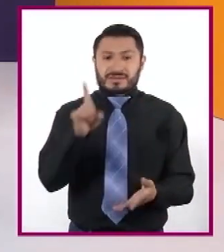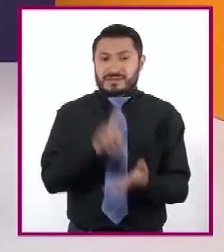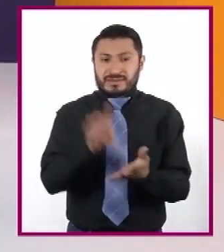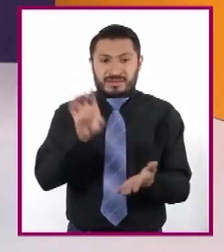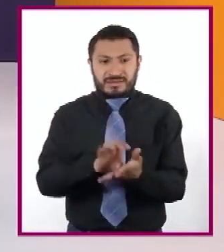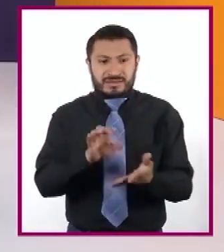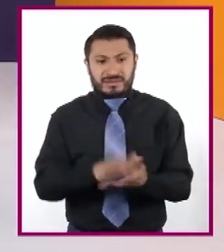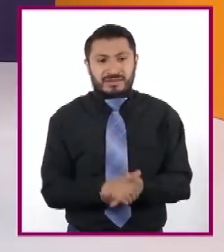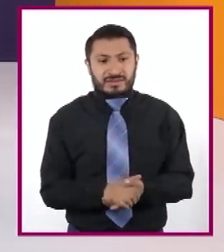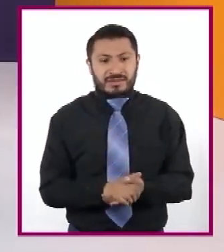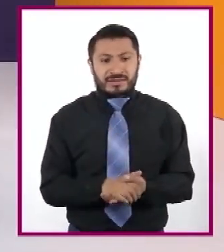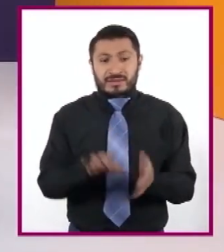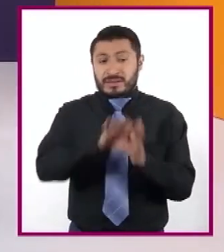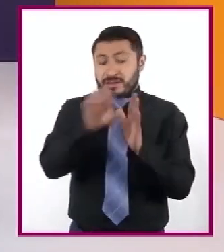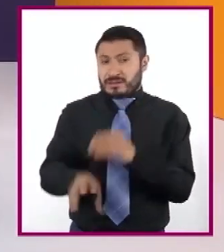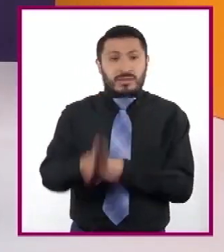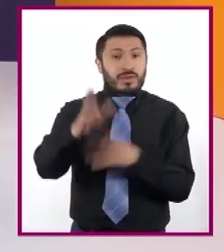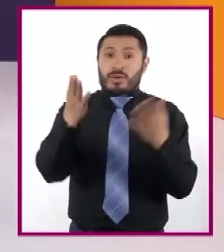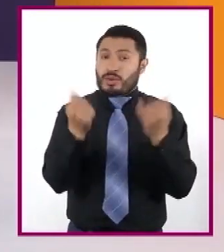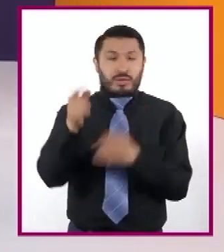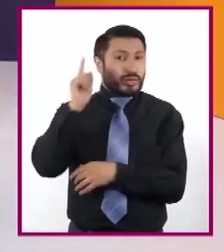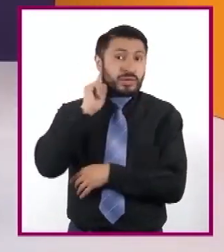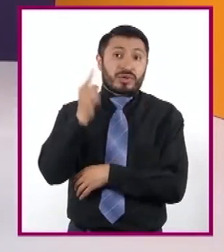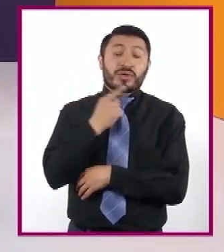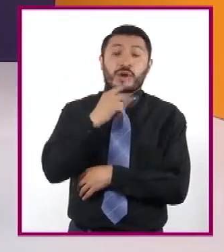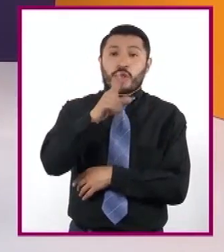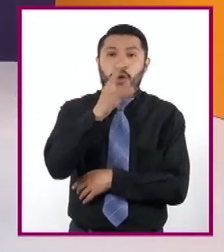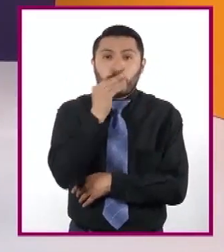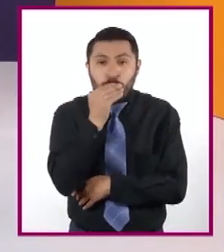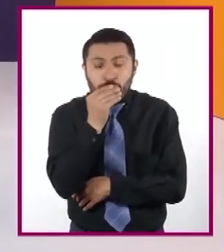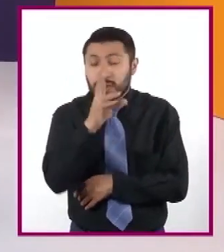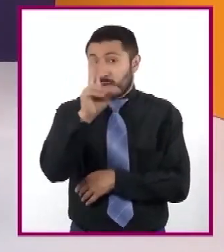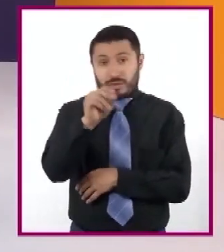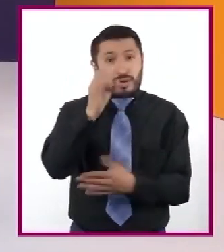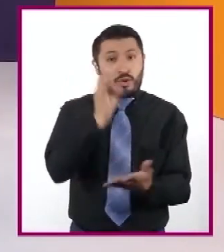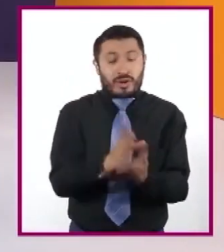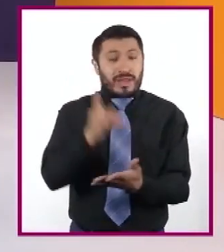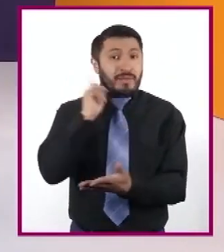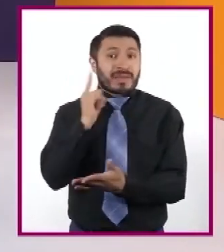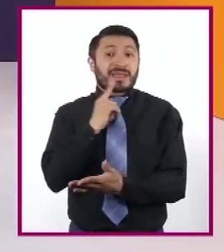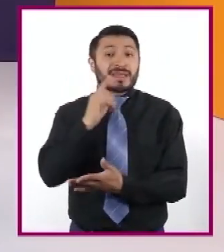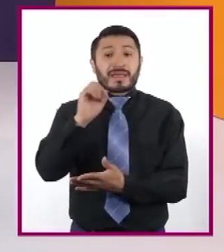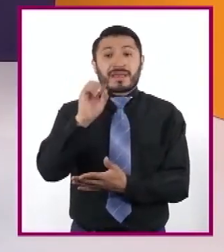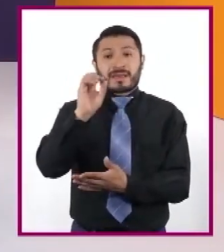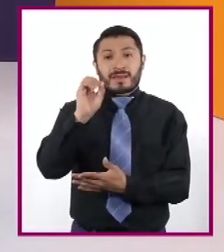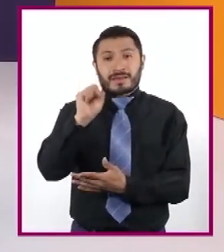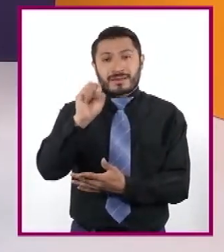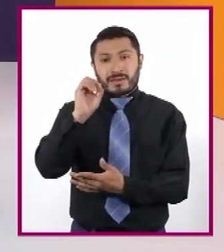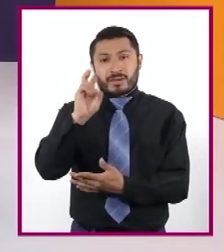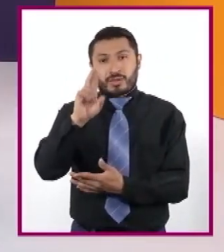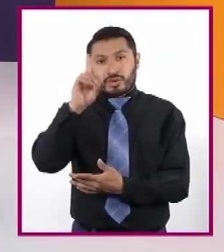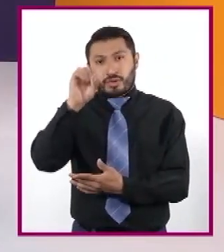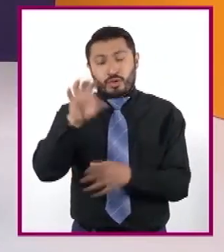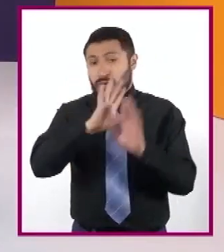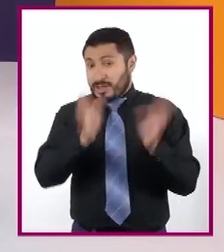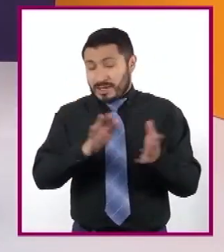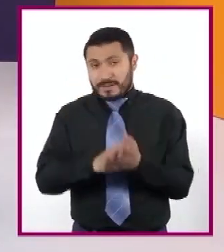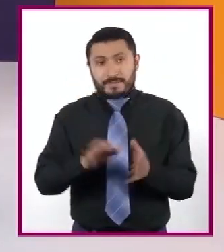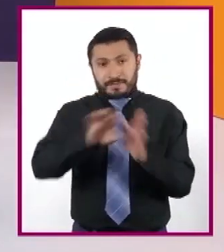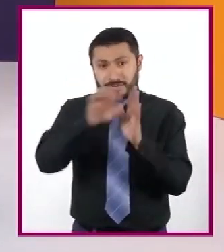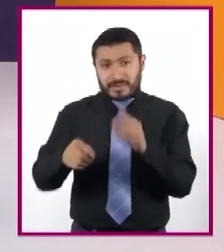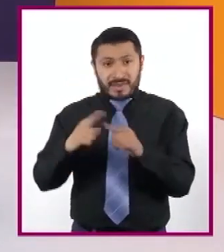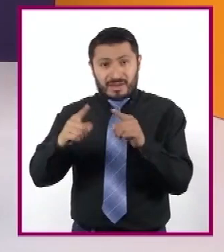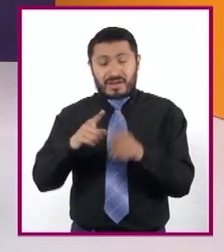ejemplo, no existen sordomudos, sino personas sordas. Otro ejemplo, las lenguas originarias